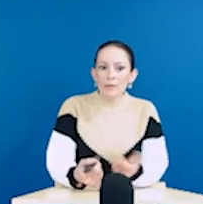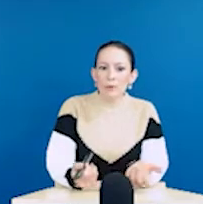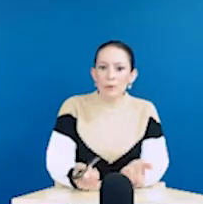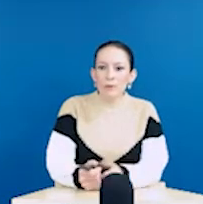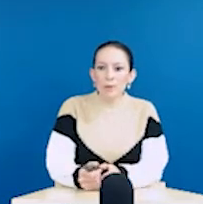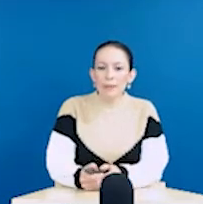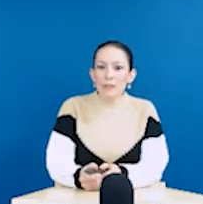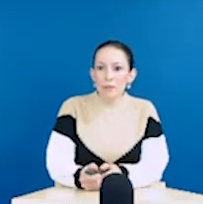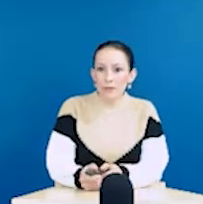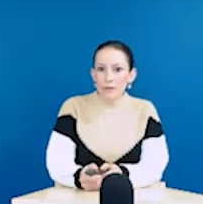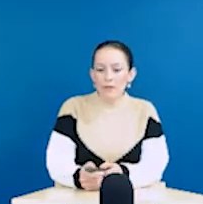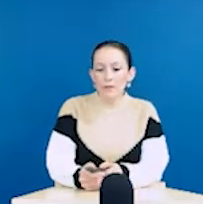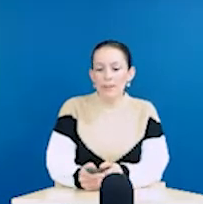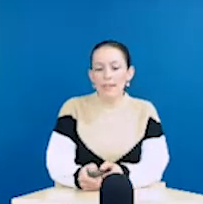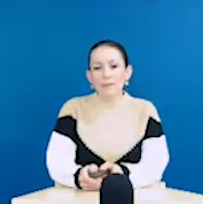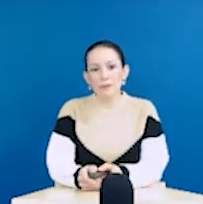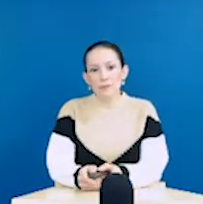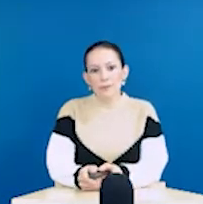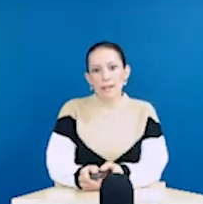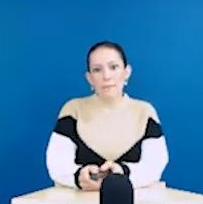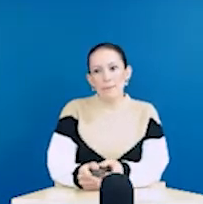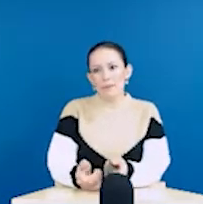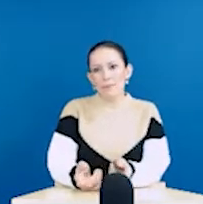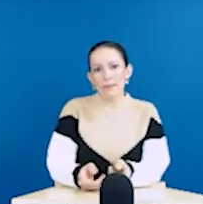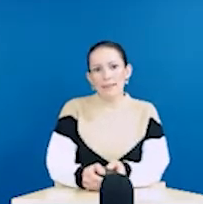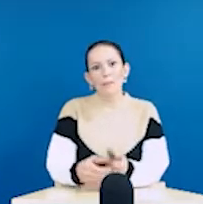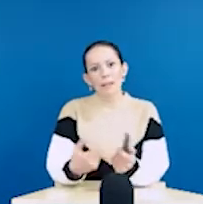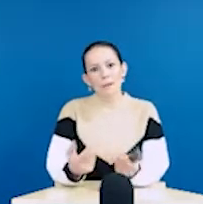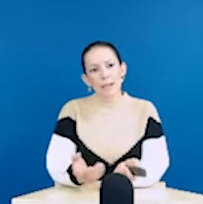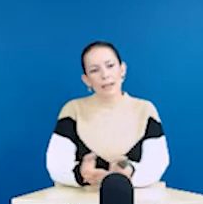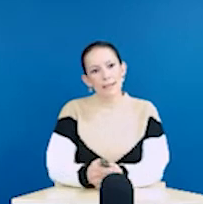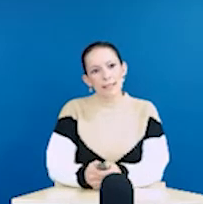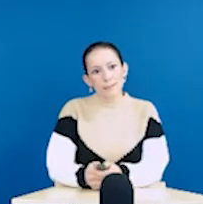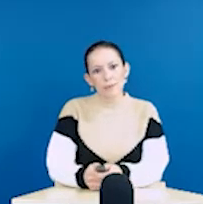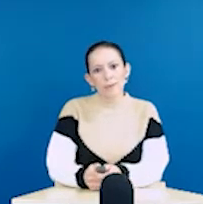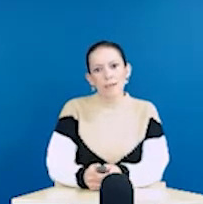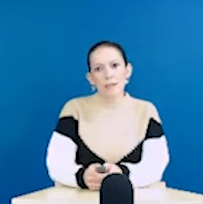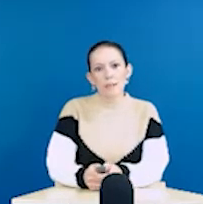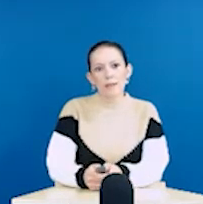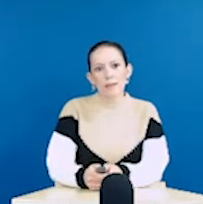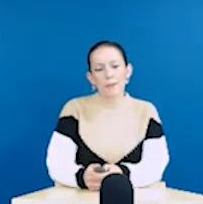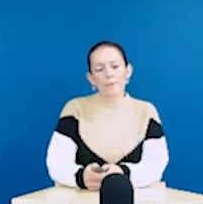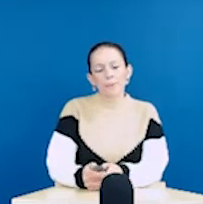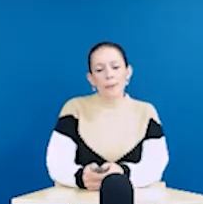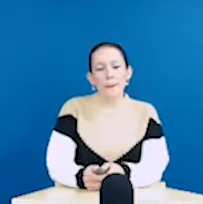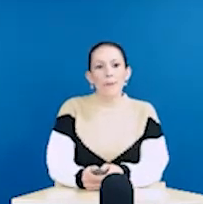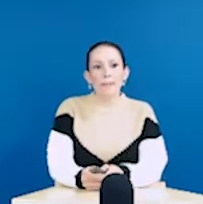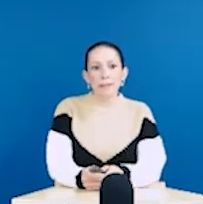para que todo no se vuelva teórico, sino que esto sea más importante para la vida de las personas que tenemos a